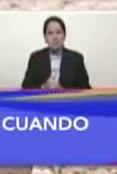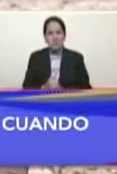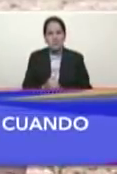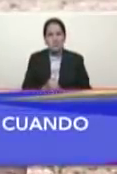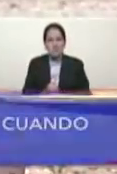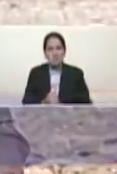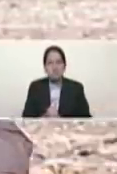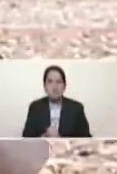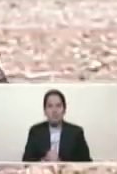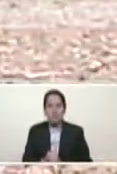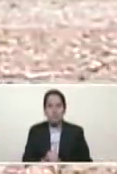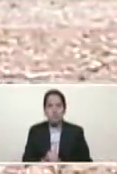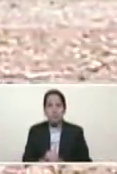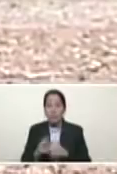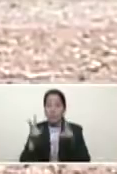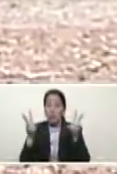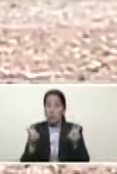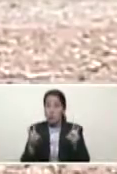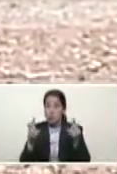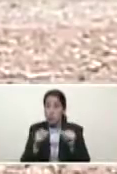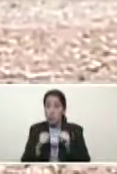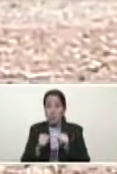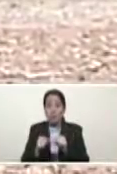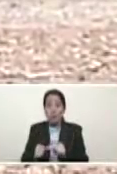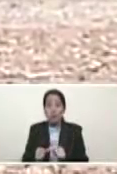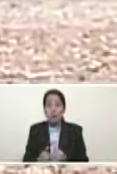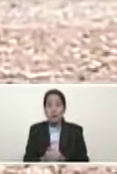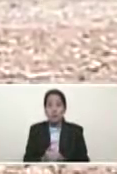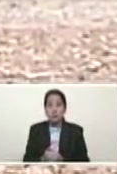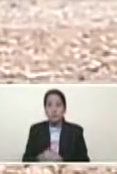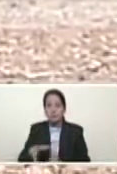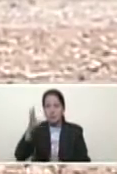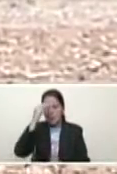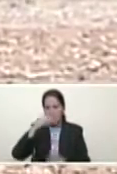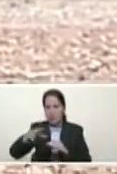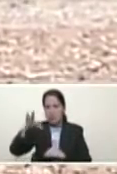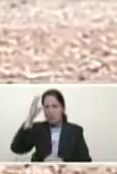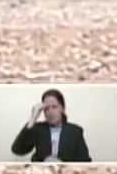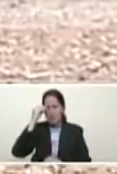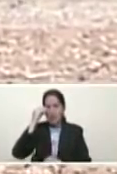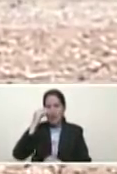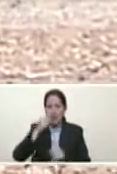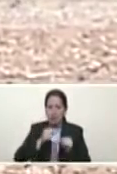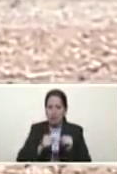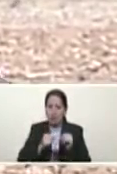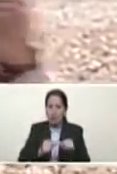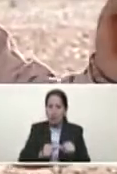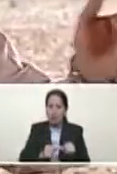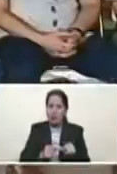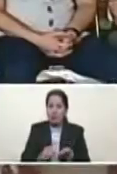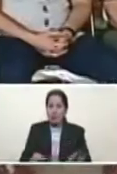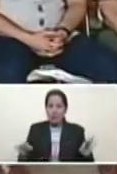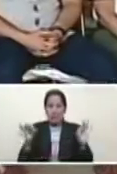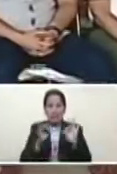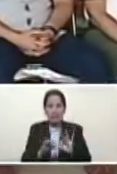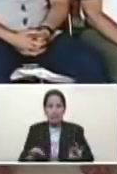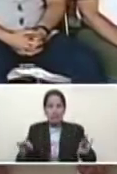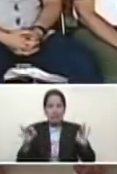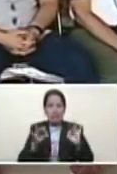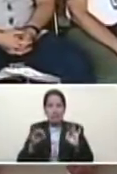plena dinámica de renovación permanente, de aprendizaje permanente, que nadie vaya a creer que ya está aprendido,